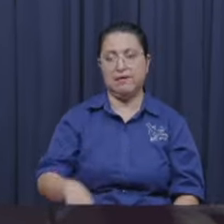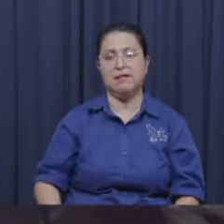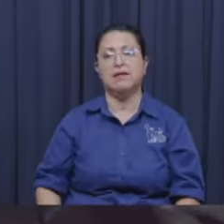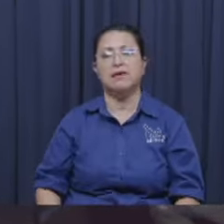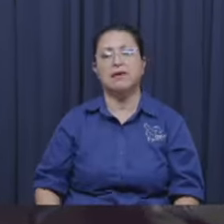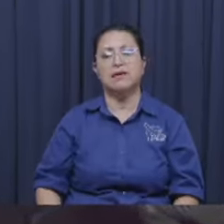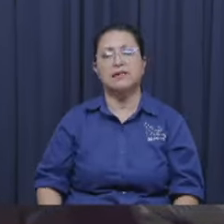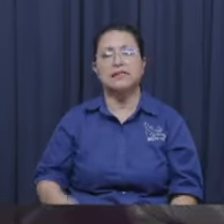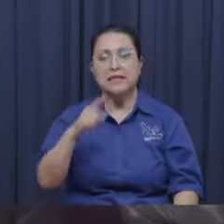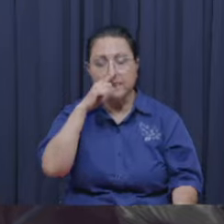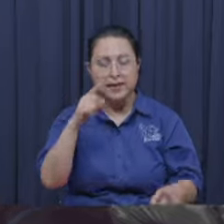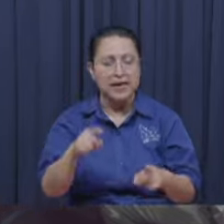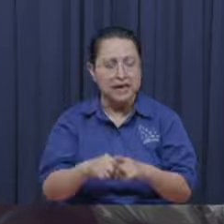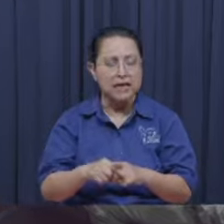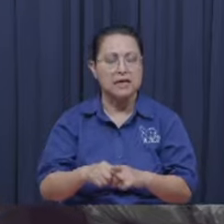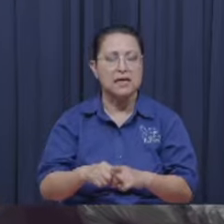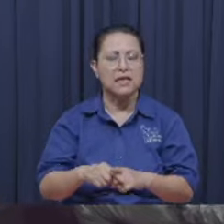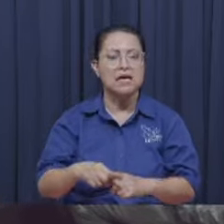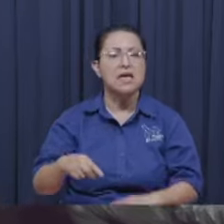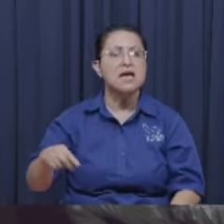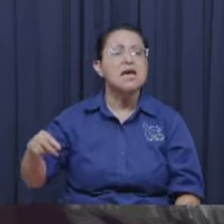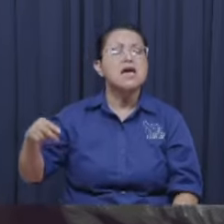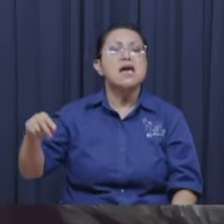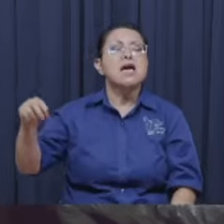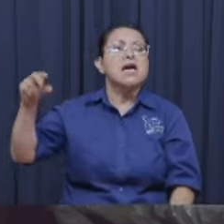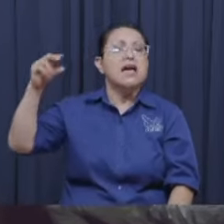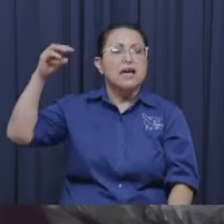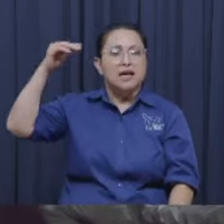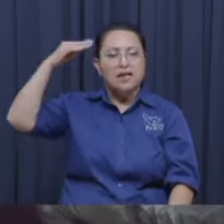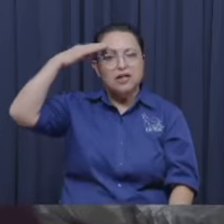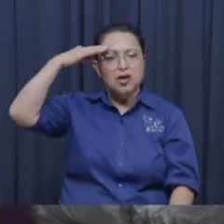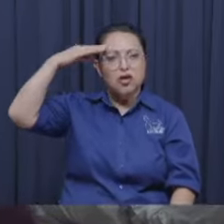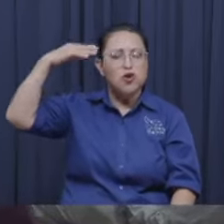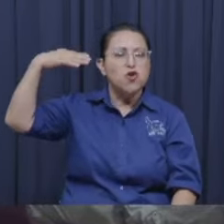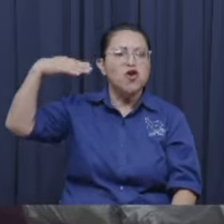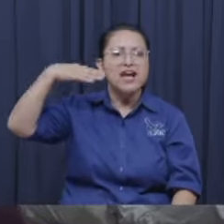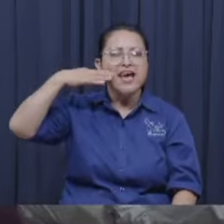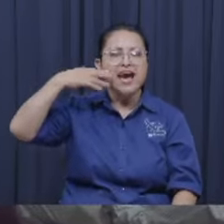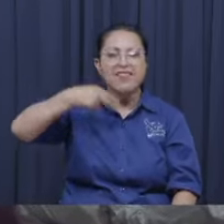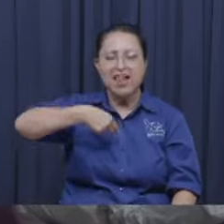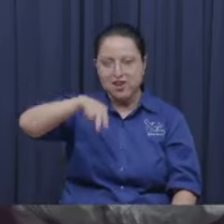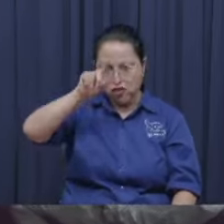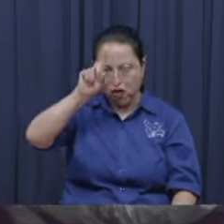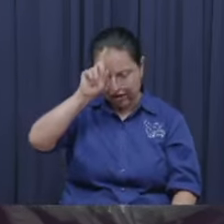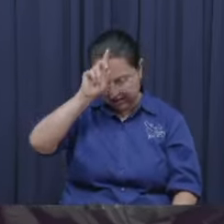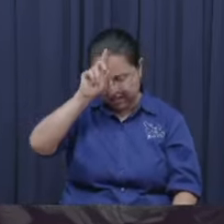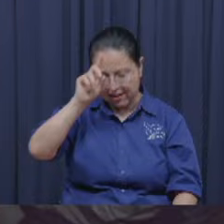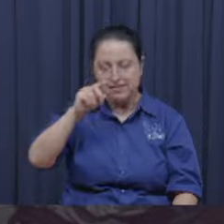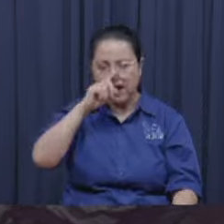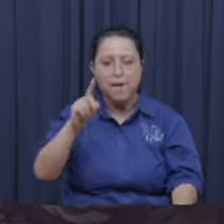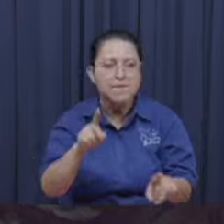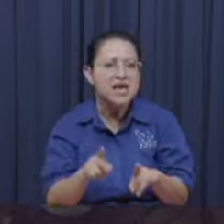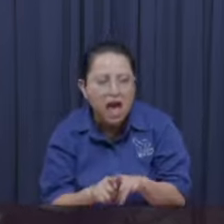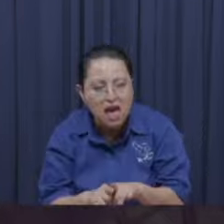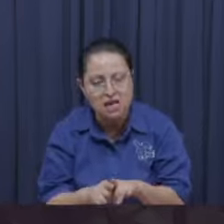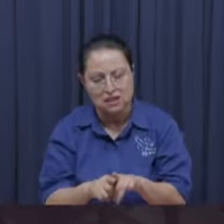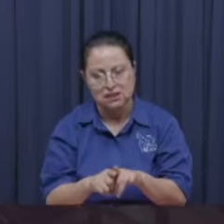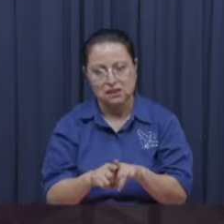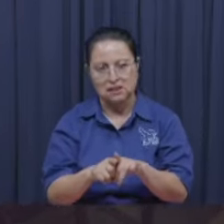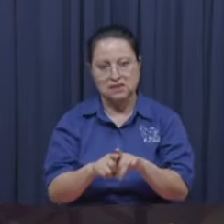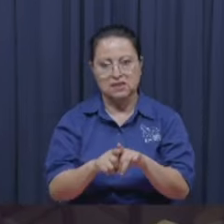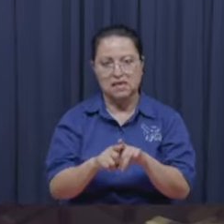Jalaron a Norcorea, ya serían 38. Está en estado de